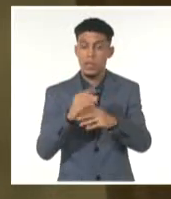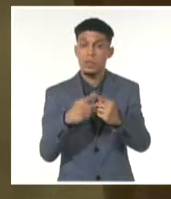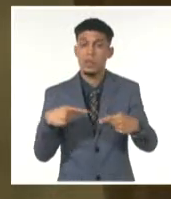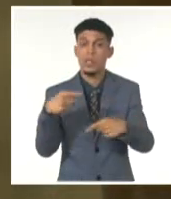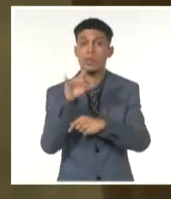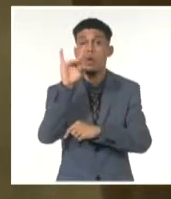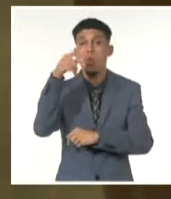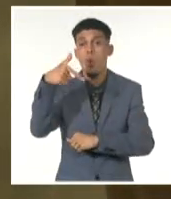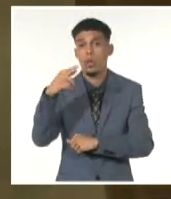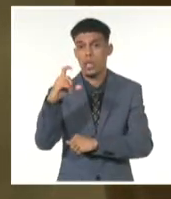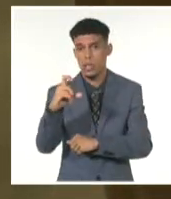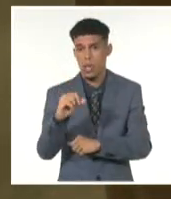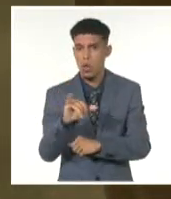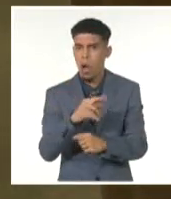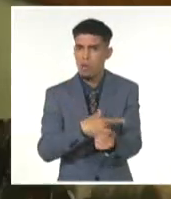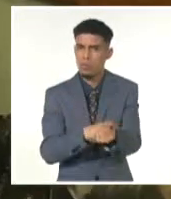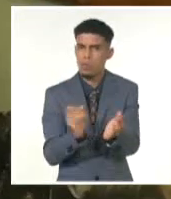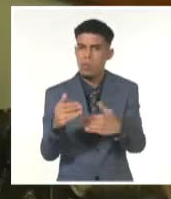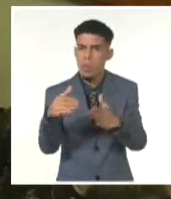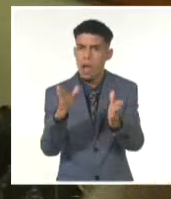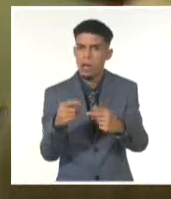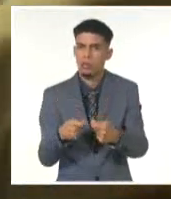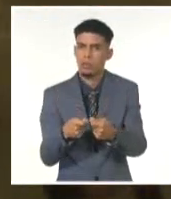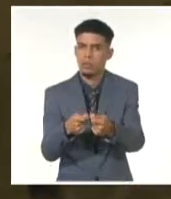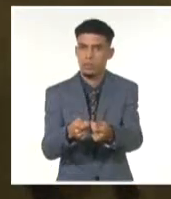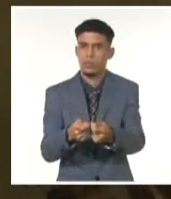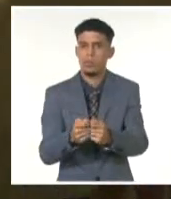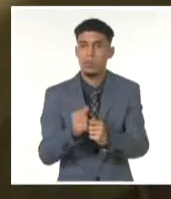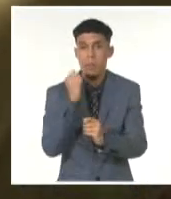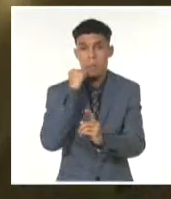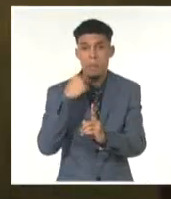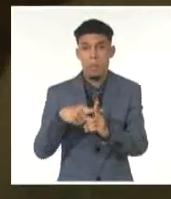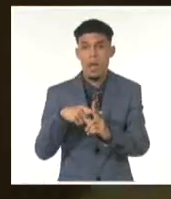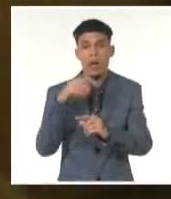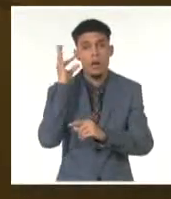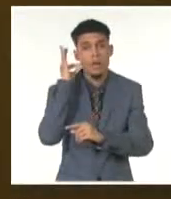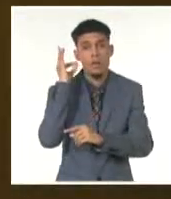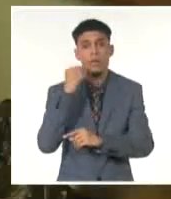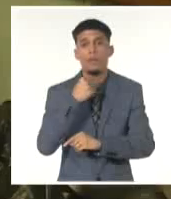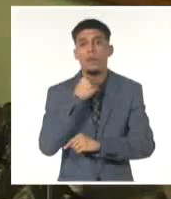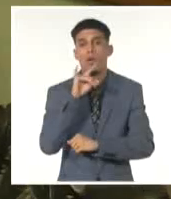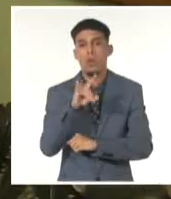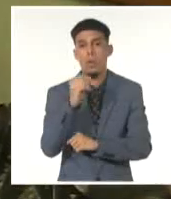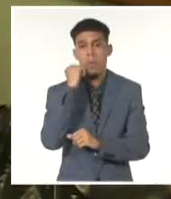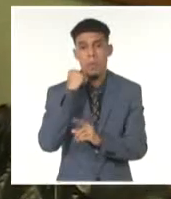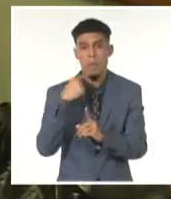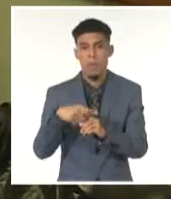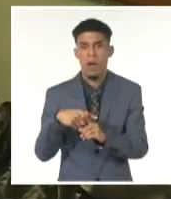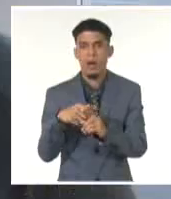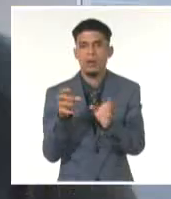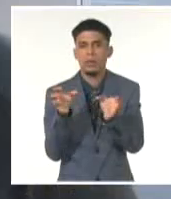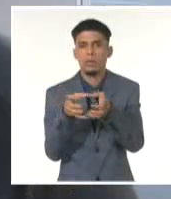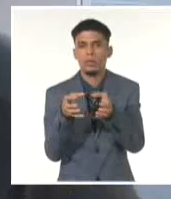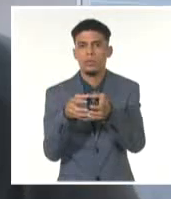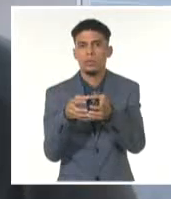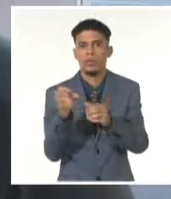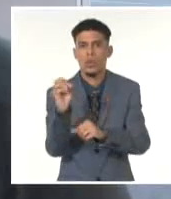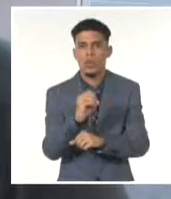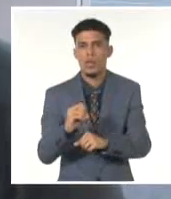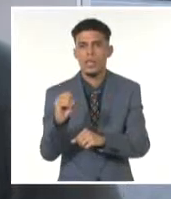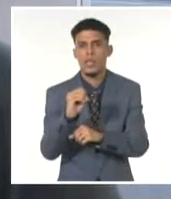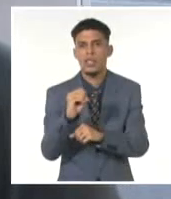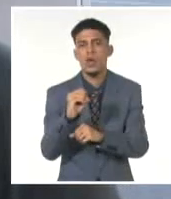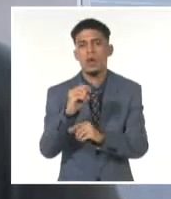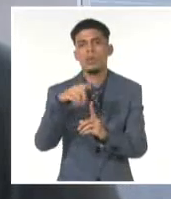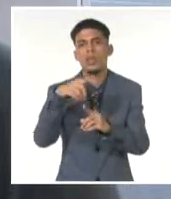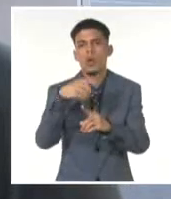de Jóvenes Comunistas, junto a la FEU, la FEN y la Organización de Pioneros José Martí. A estas donaciones que